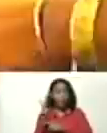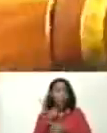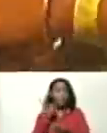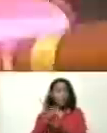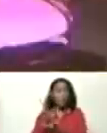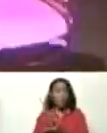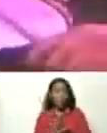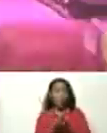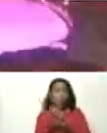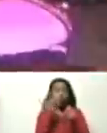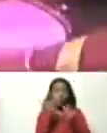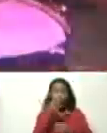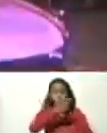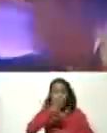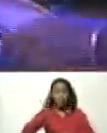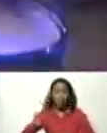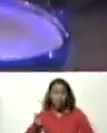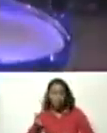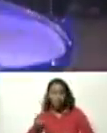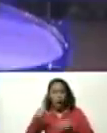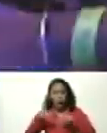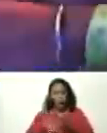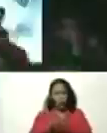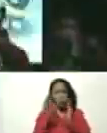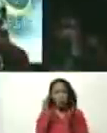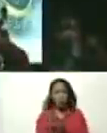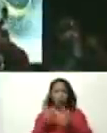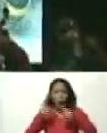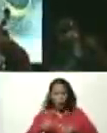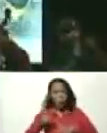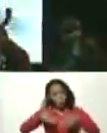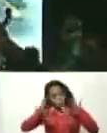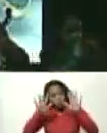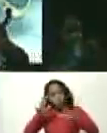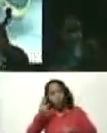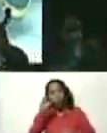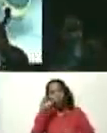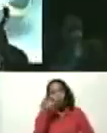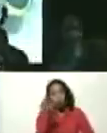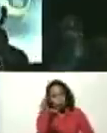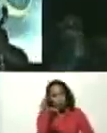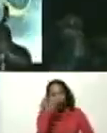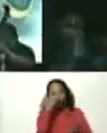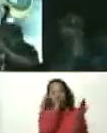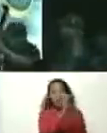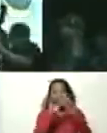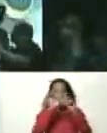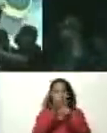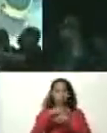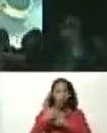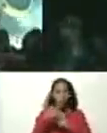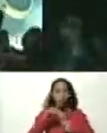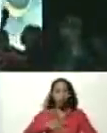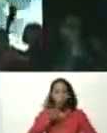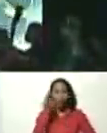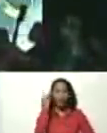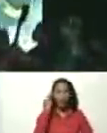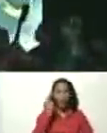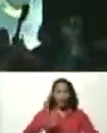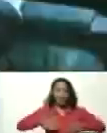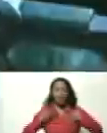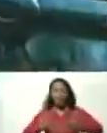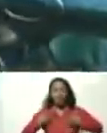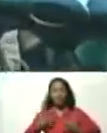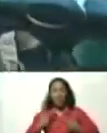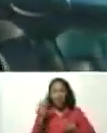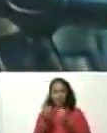vidas, muchos muertos se han dado en el mundo. Y aquí, por supuesto, usted se puso al frente de esta situación. Y bueno, ayer pudimos nosotros disfrutar, mi almiranta.